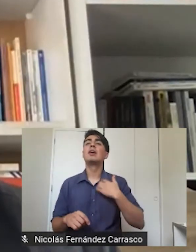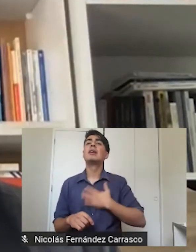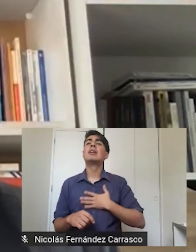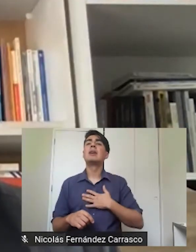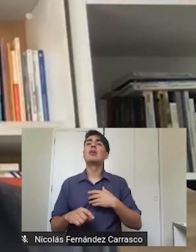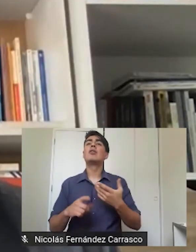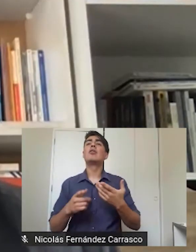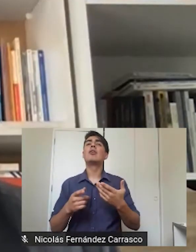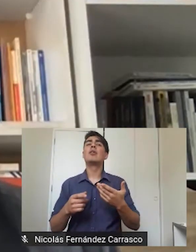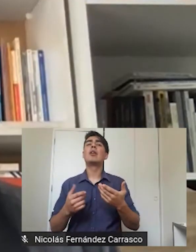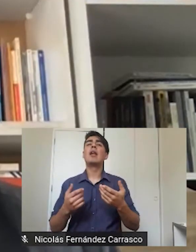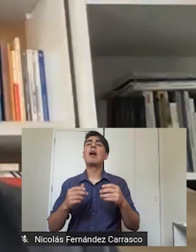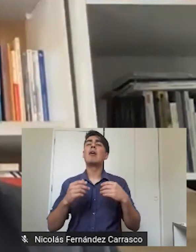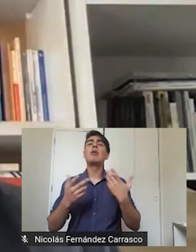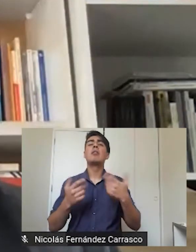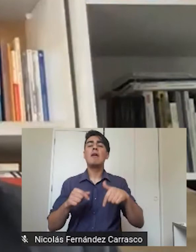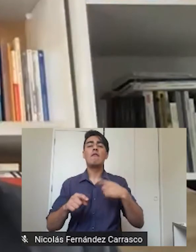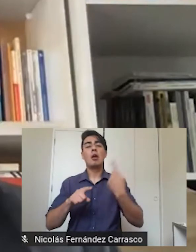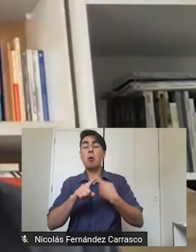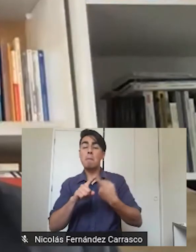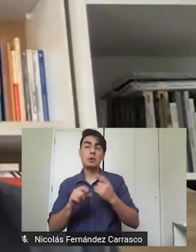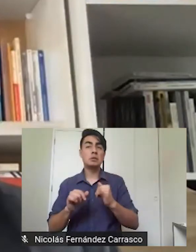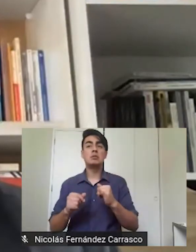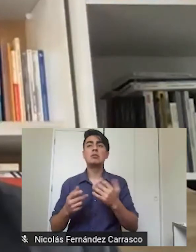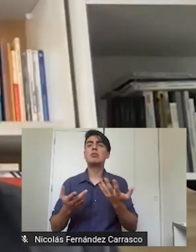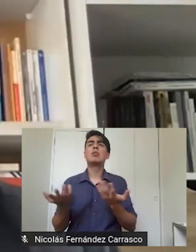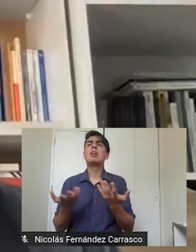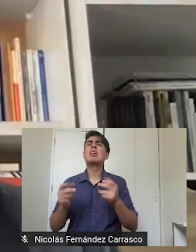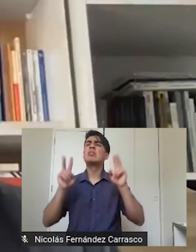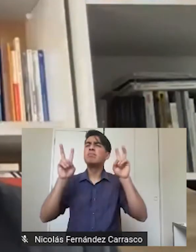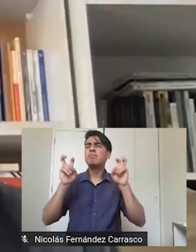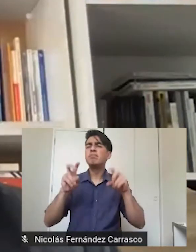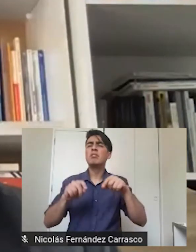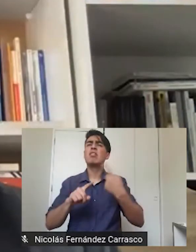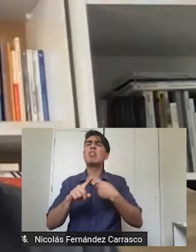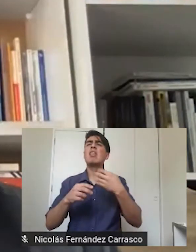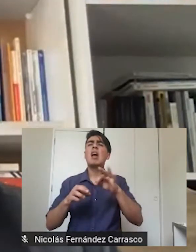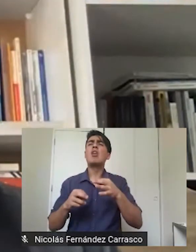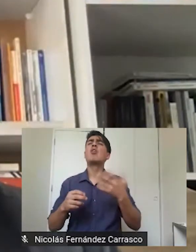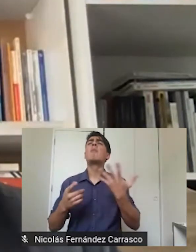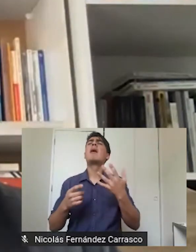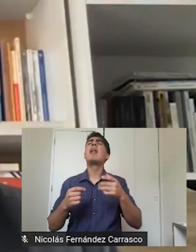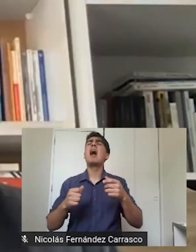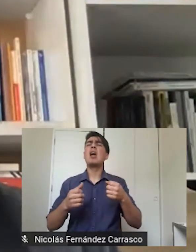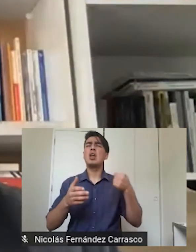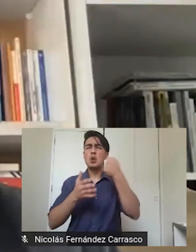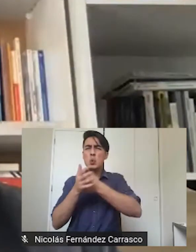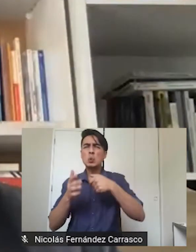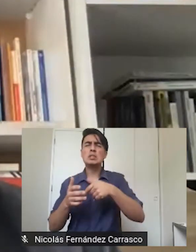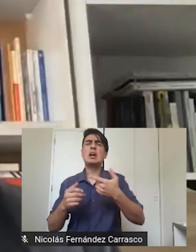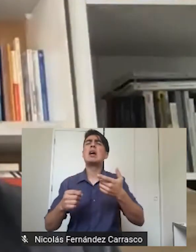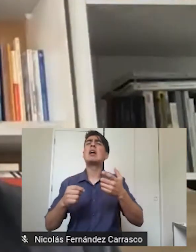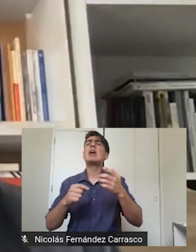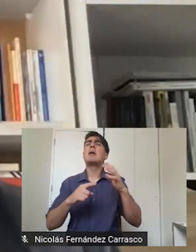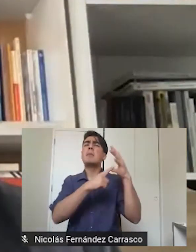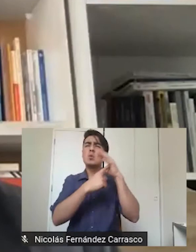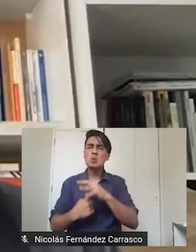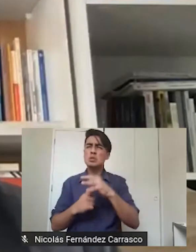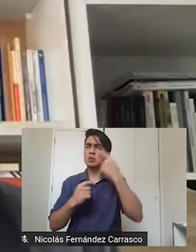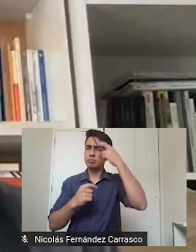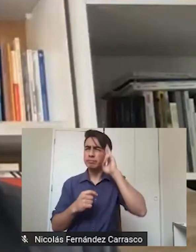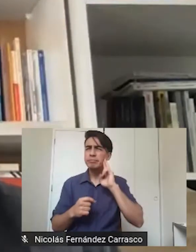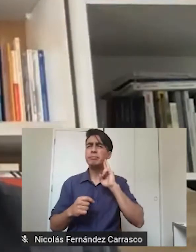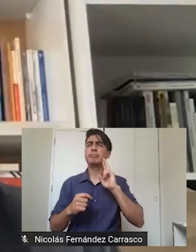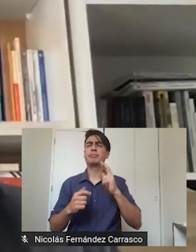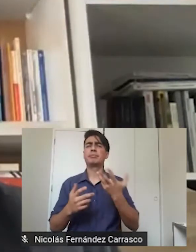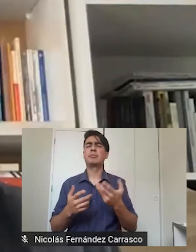de diálogo, hablar de una lucha contra los prejuicios, contra el racismo, nos da